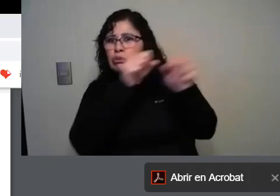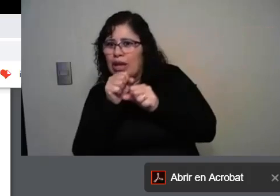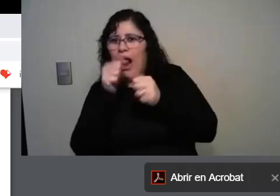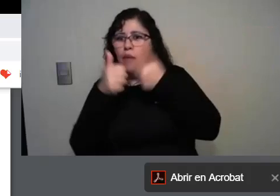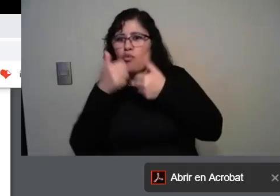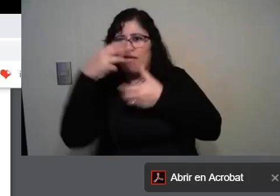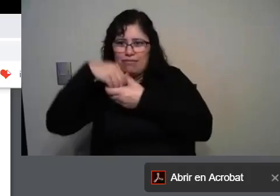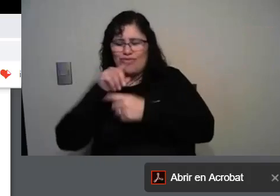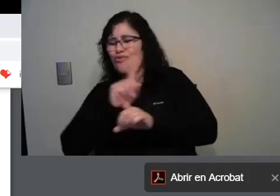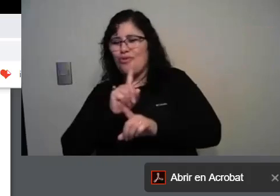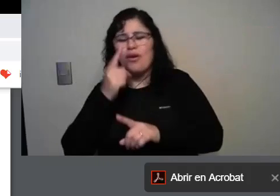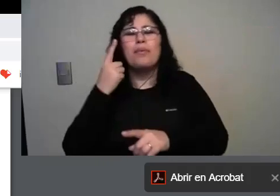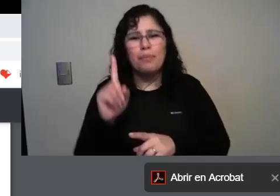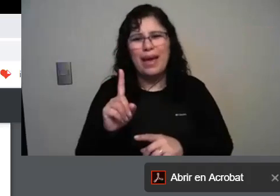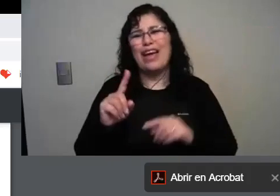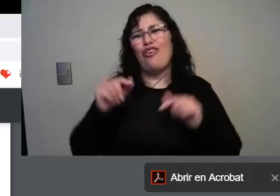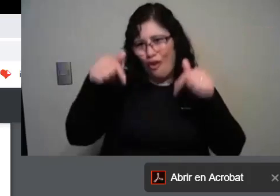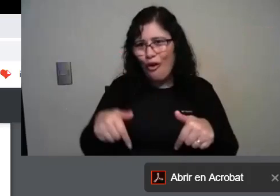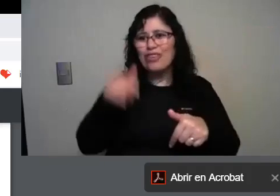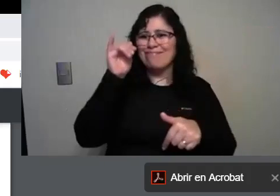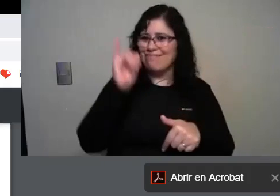partir desde hoy.